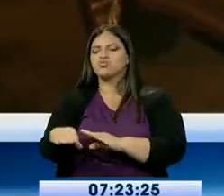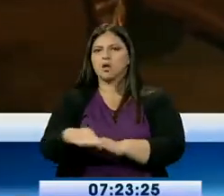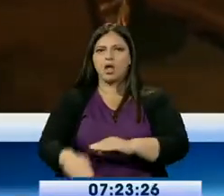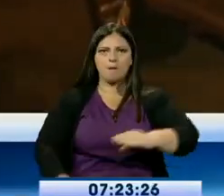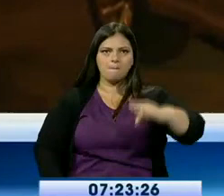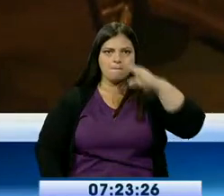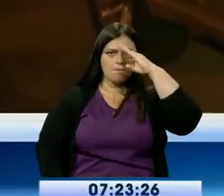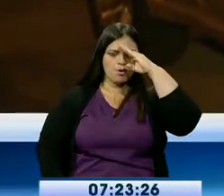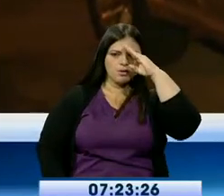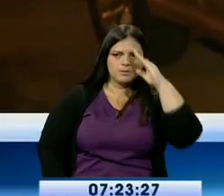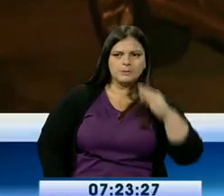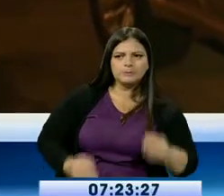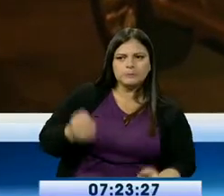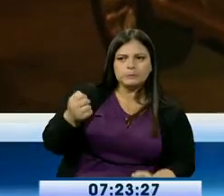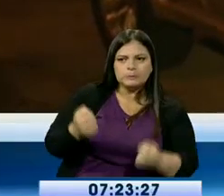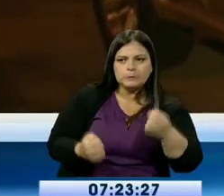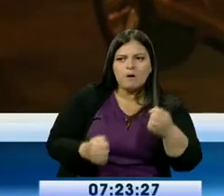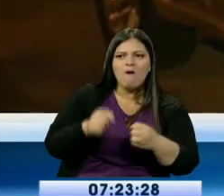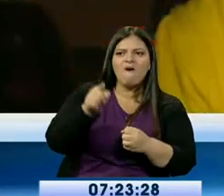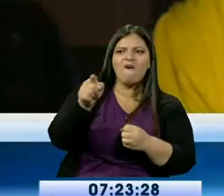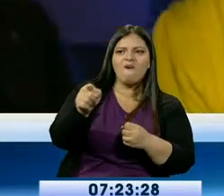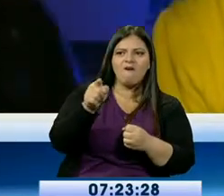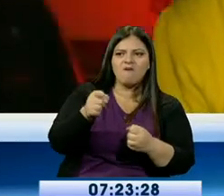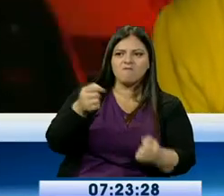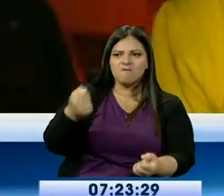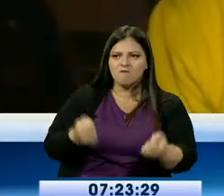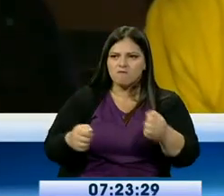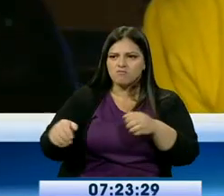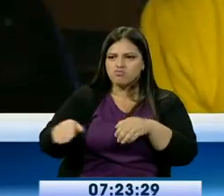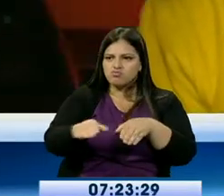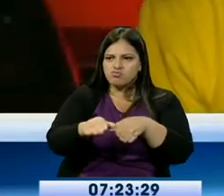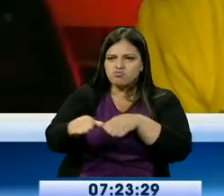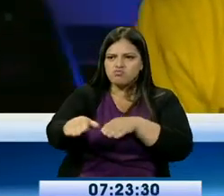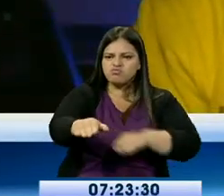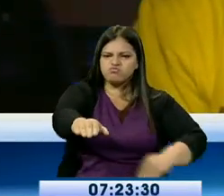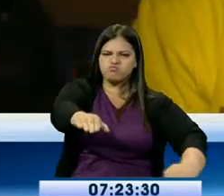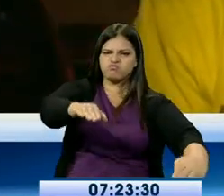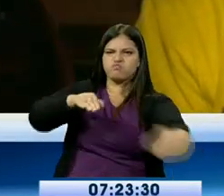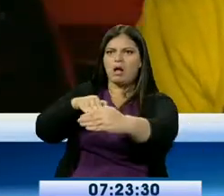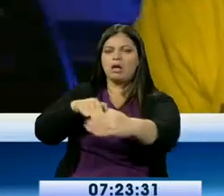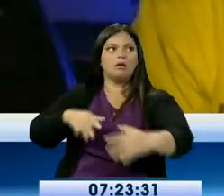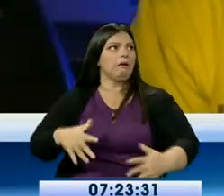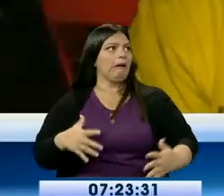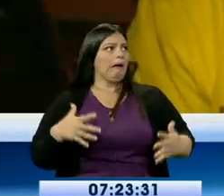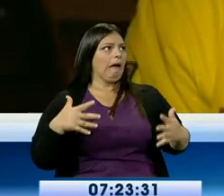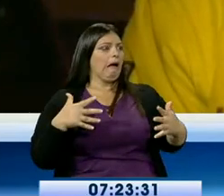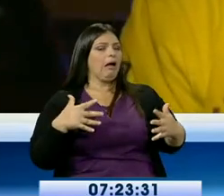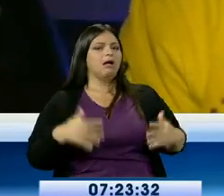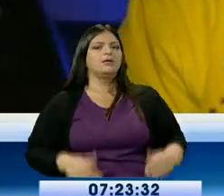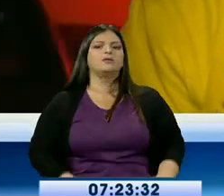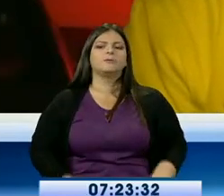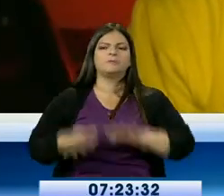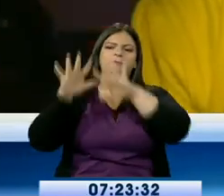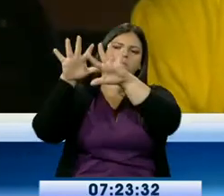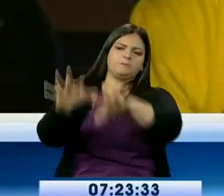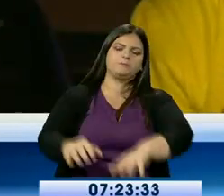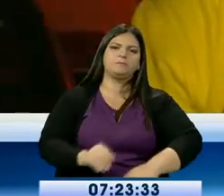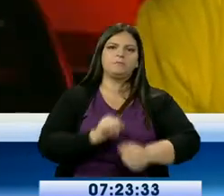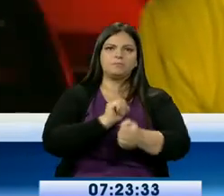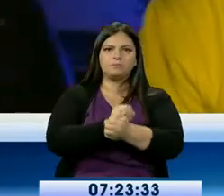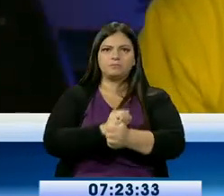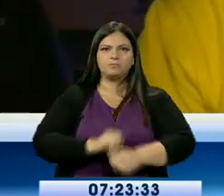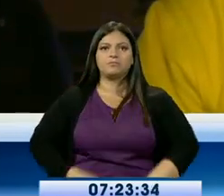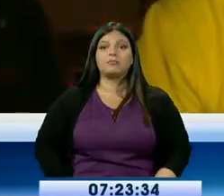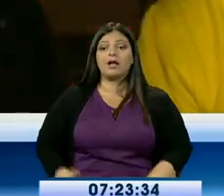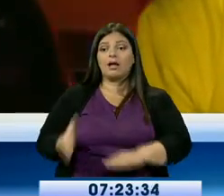paso al vehículo en el que circulaban. Mediante información proporcionada por una fuente humana que esta organización delictiva el día de hoy realizaría